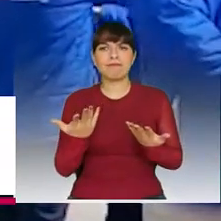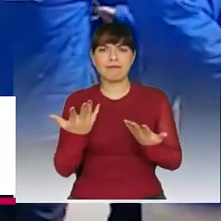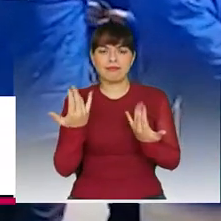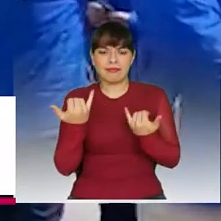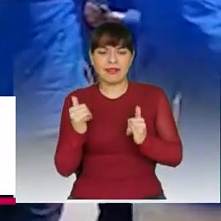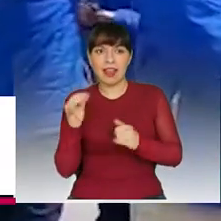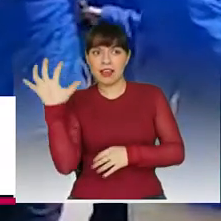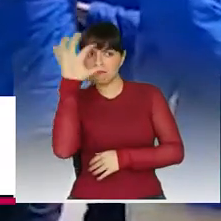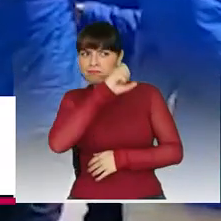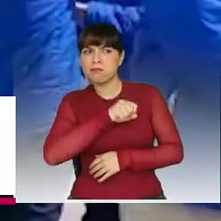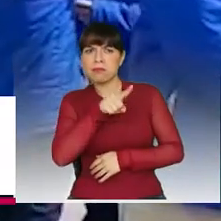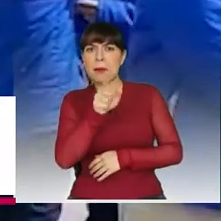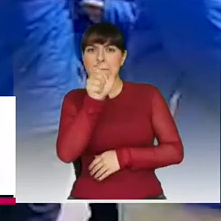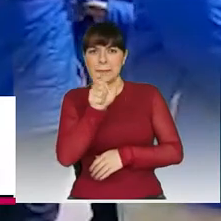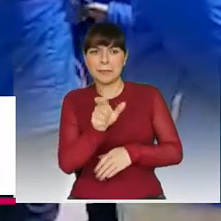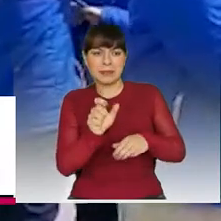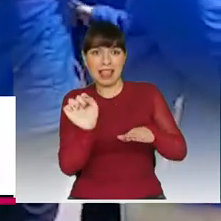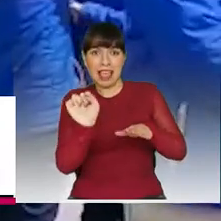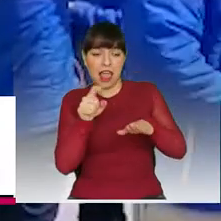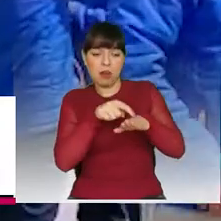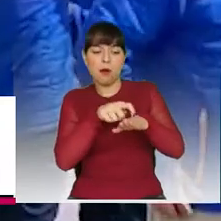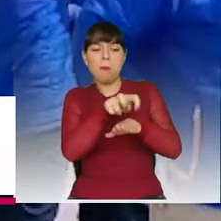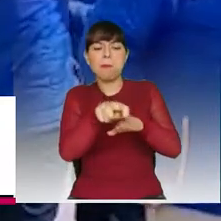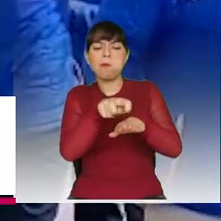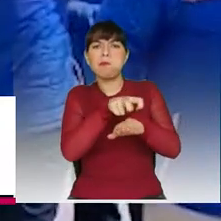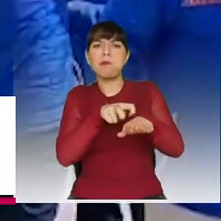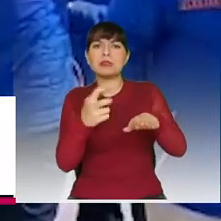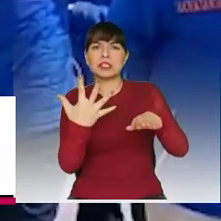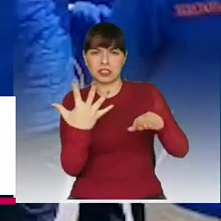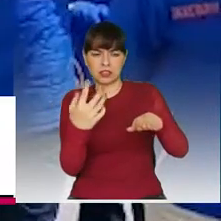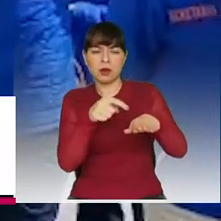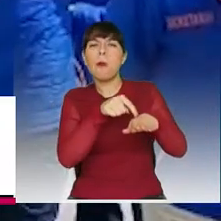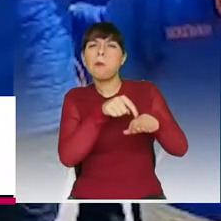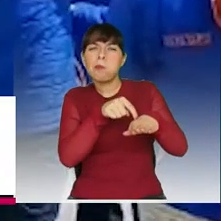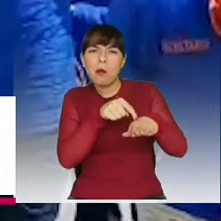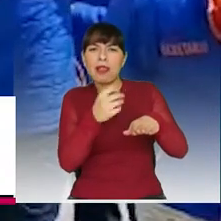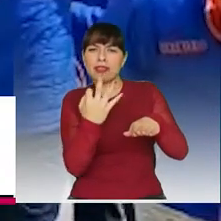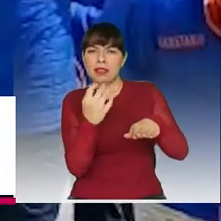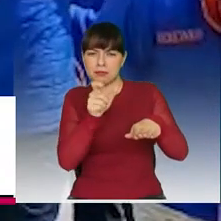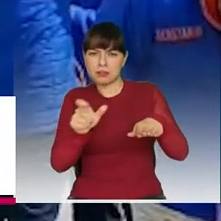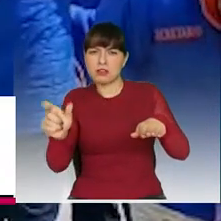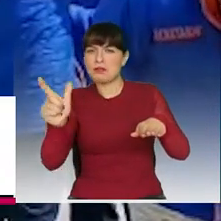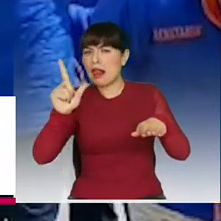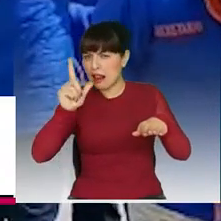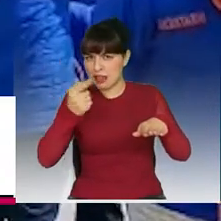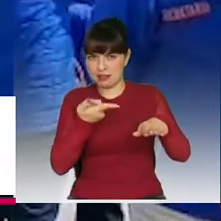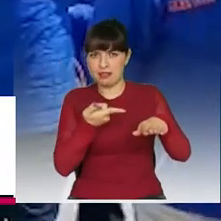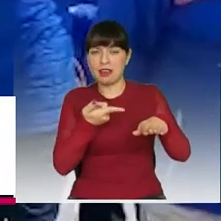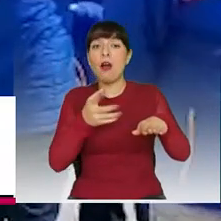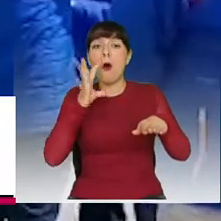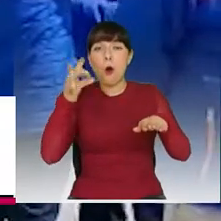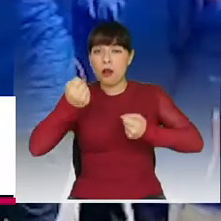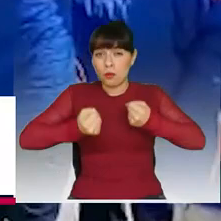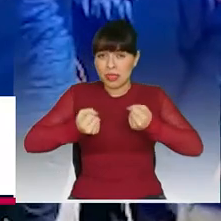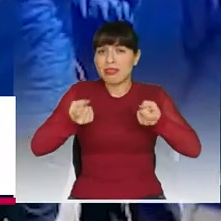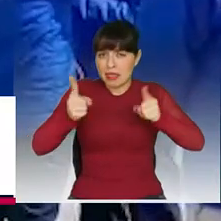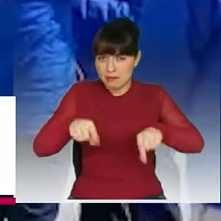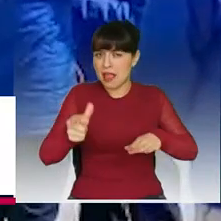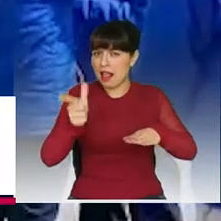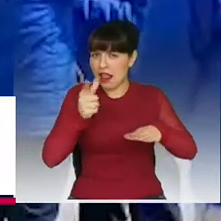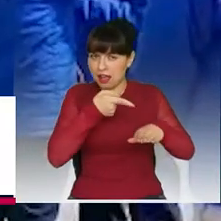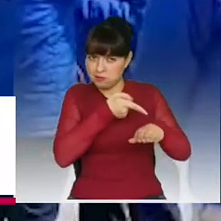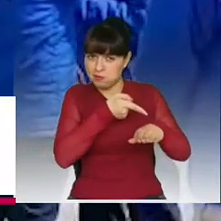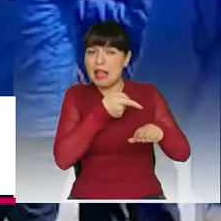que transportaba 5 ciudadanos, 3 bajo efectos del licor. El conductor inclusive, motivo por el cual se llevaron ante